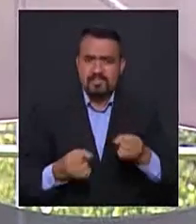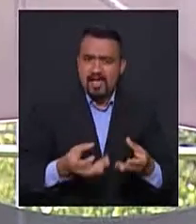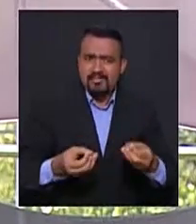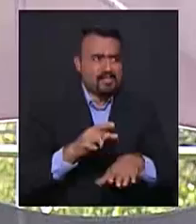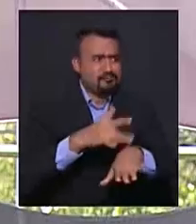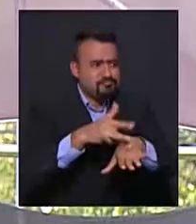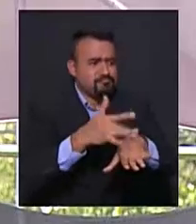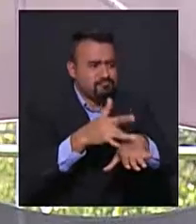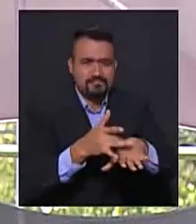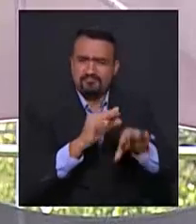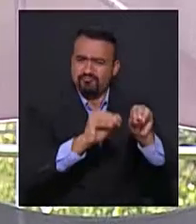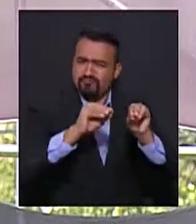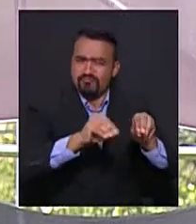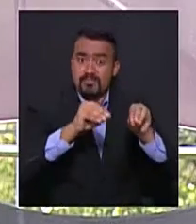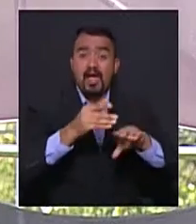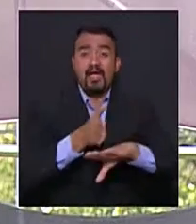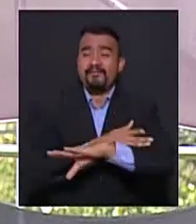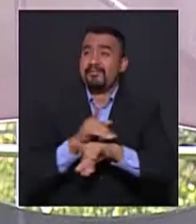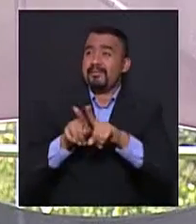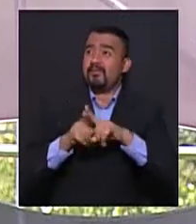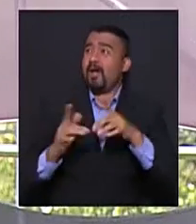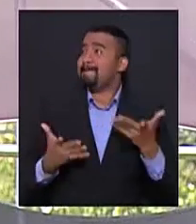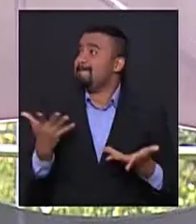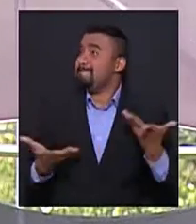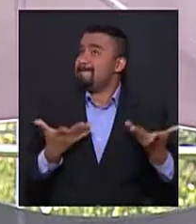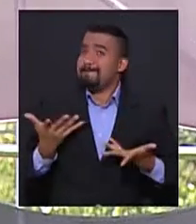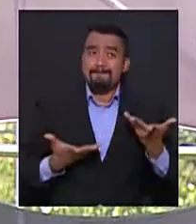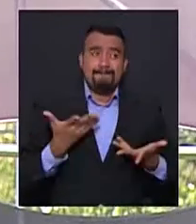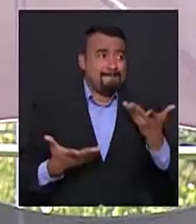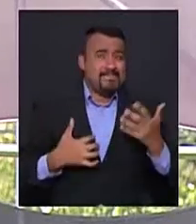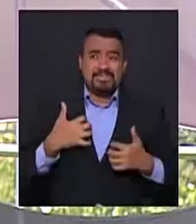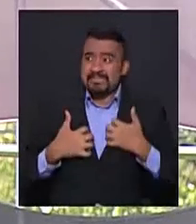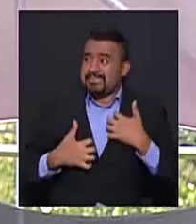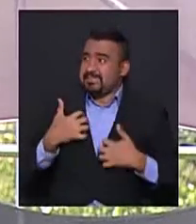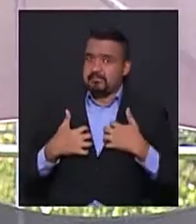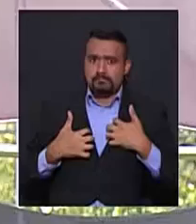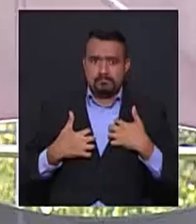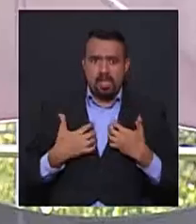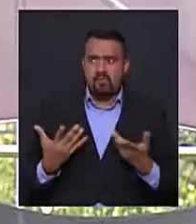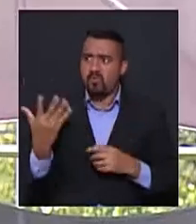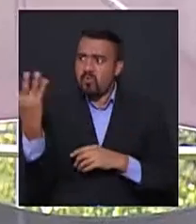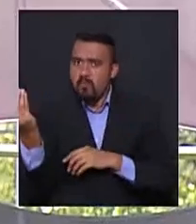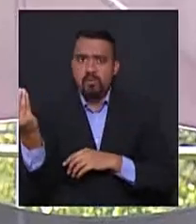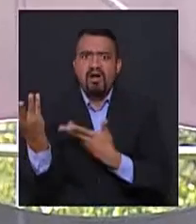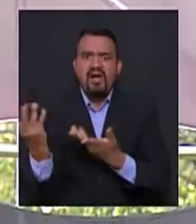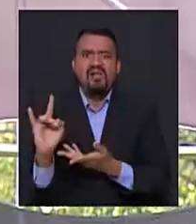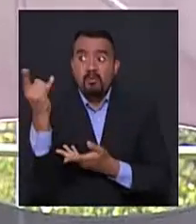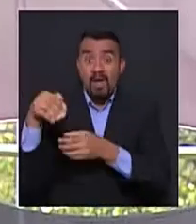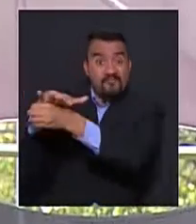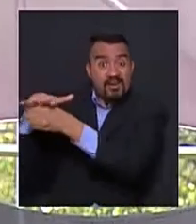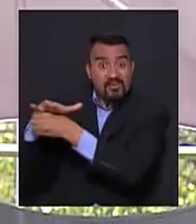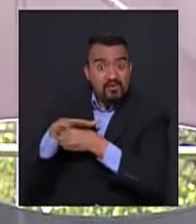abismo en el que nos encontrábamos y que llevaba a los barrios balones en vez de balas.